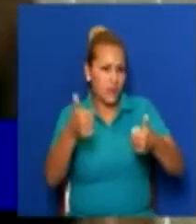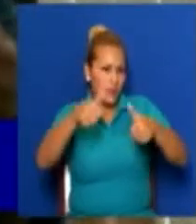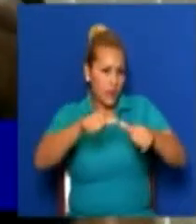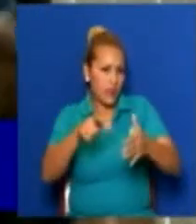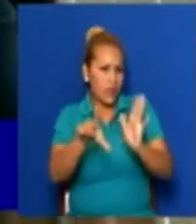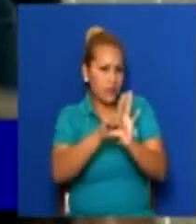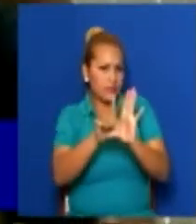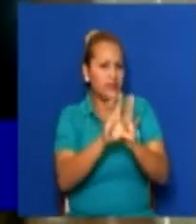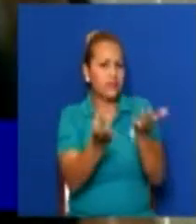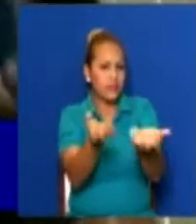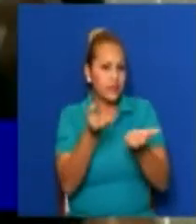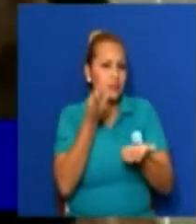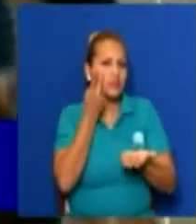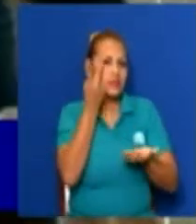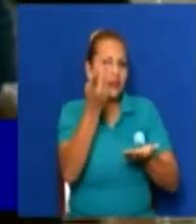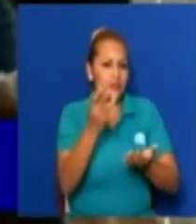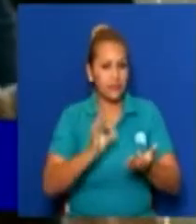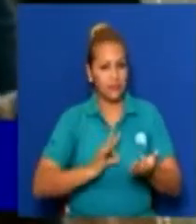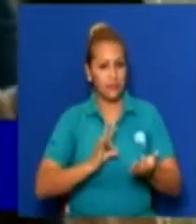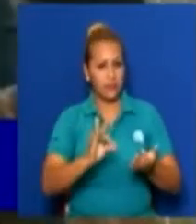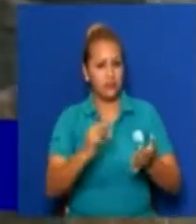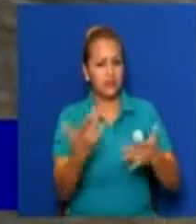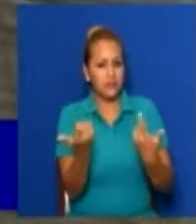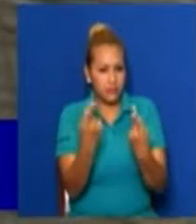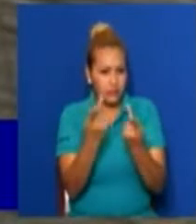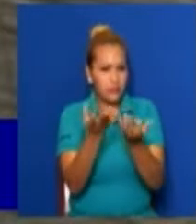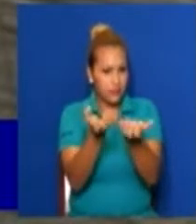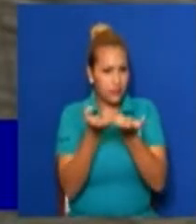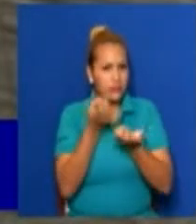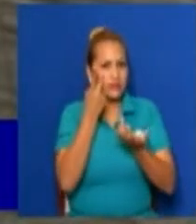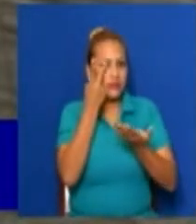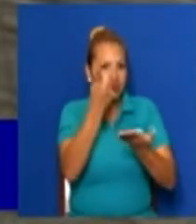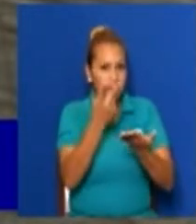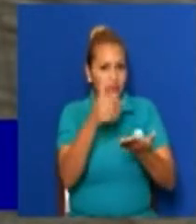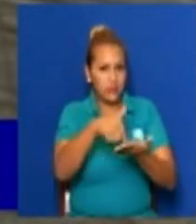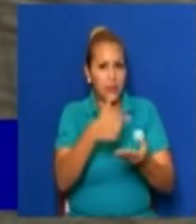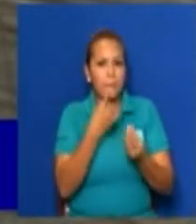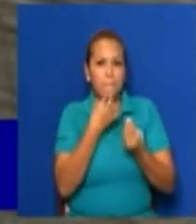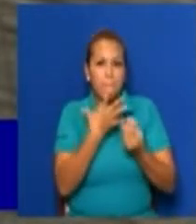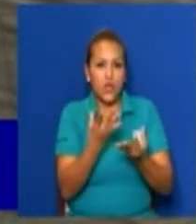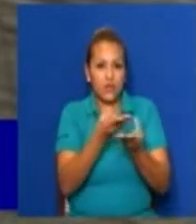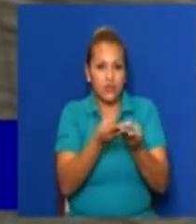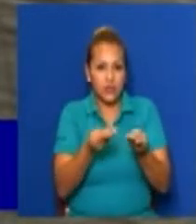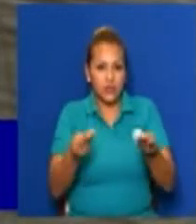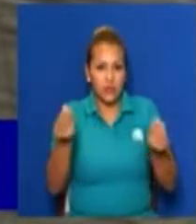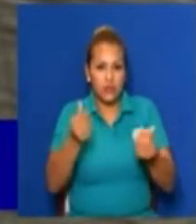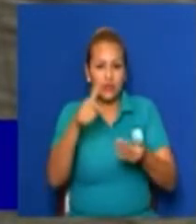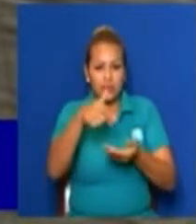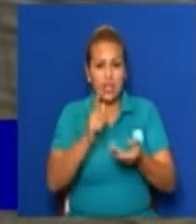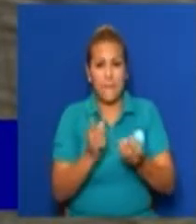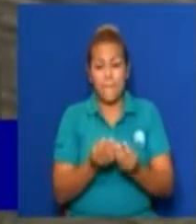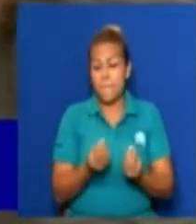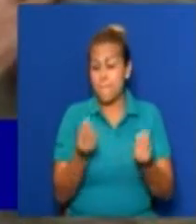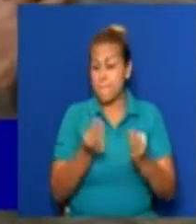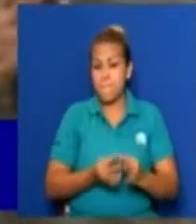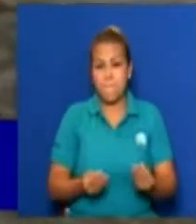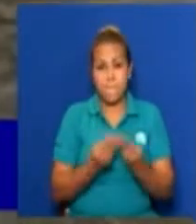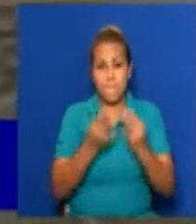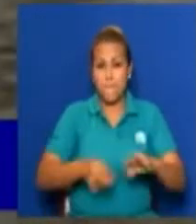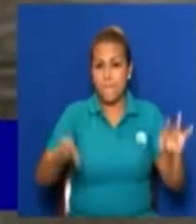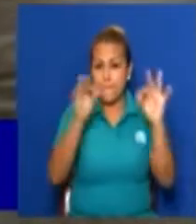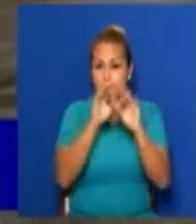mujeres en el campo pues estamos esperando que esa ley se aplique, porque la tierra es un recurso importante para la vida de las mujeres